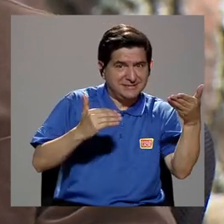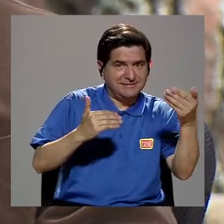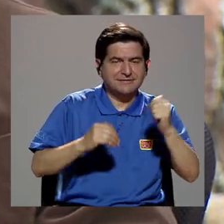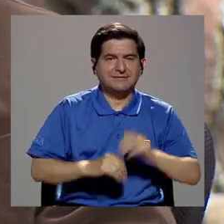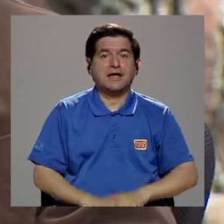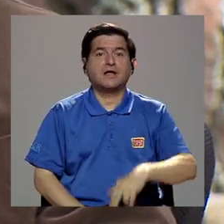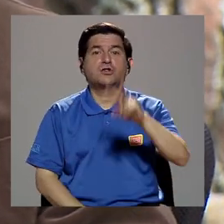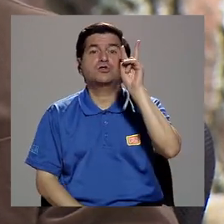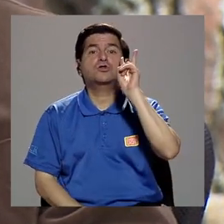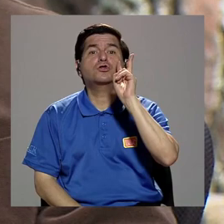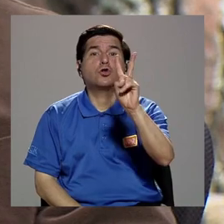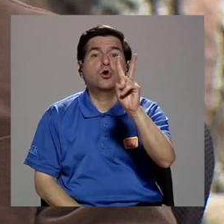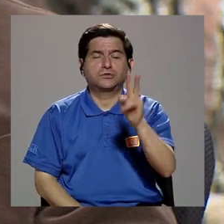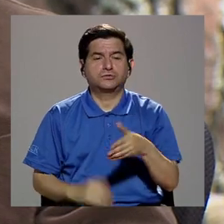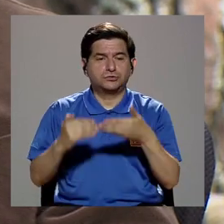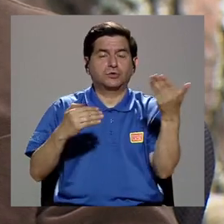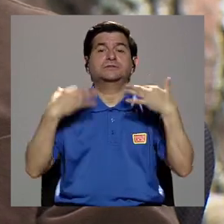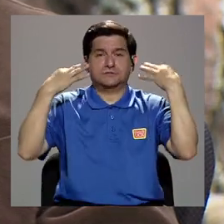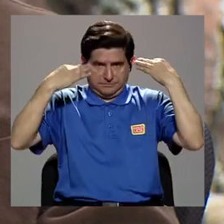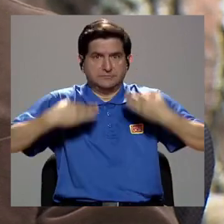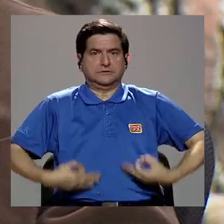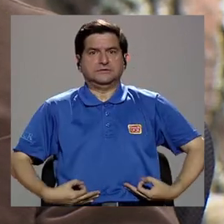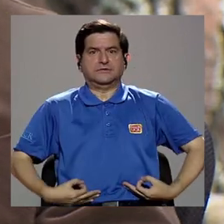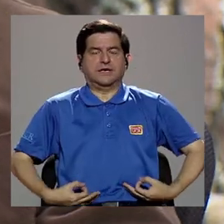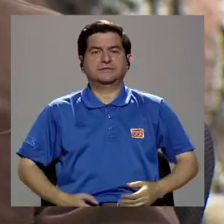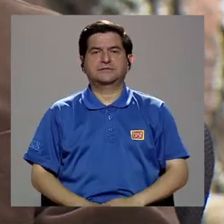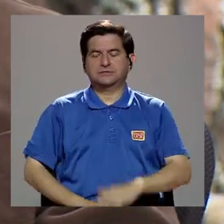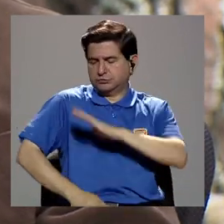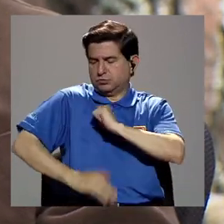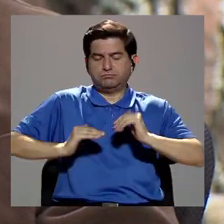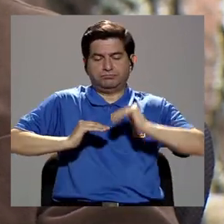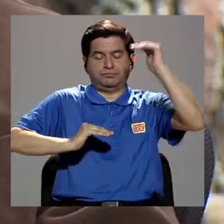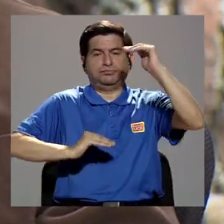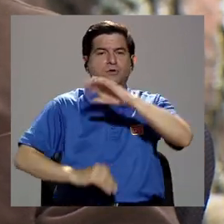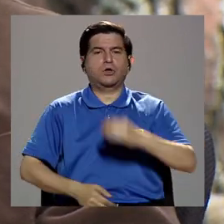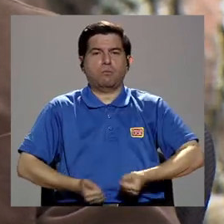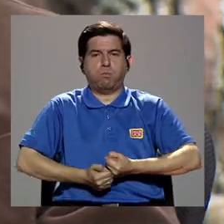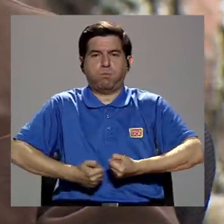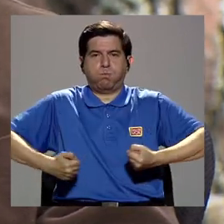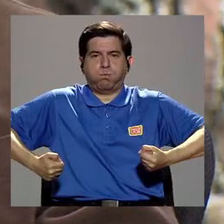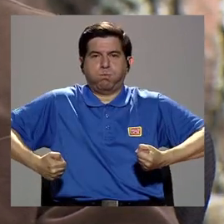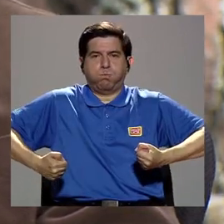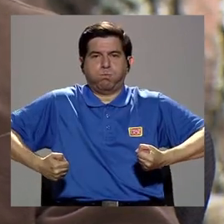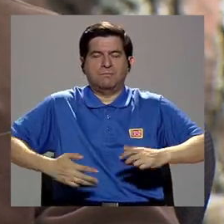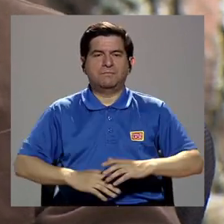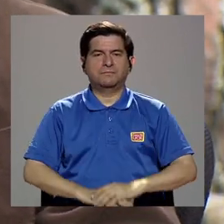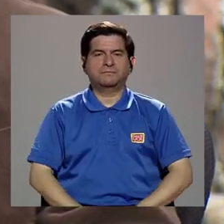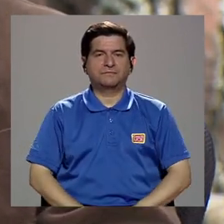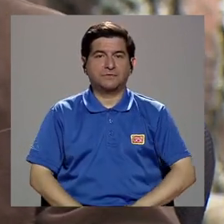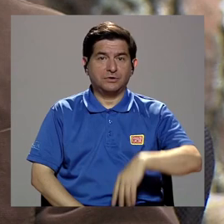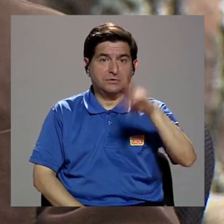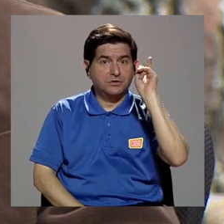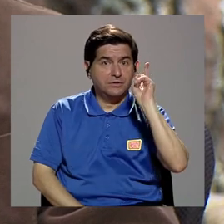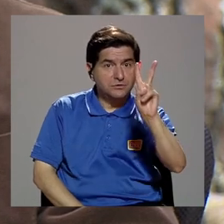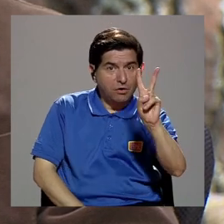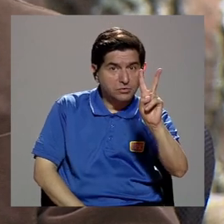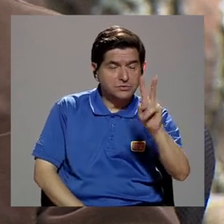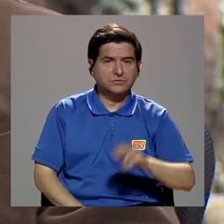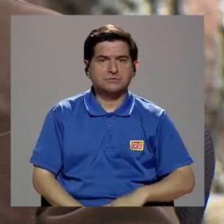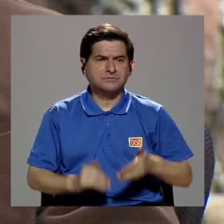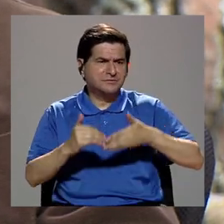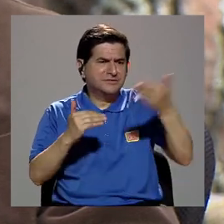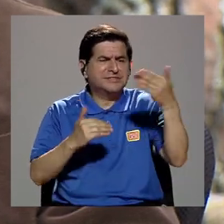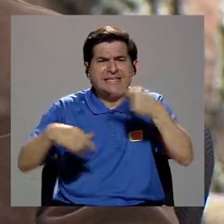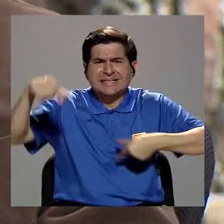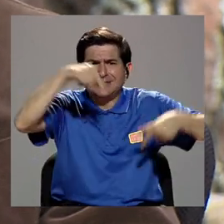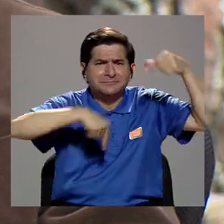cosas, 2 son elementos físicos, como la presión alta y la obesidad. 2